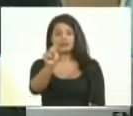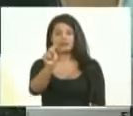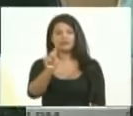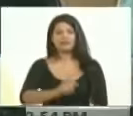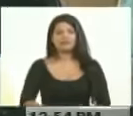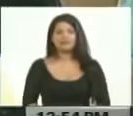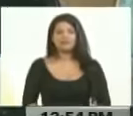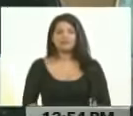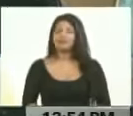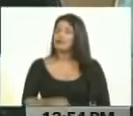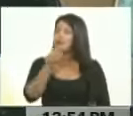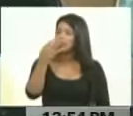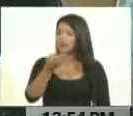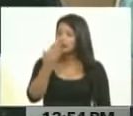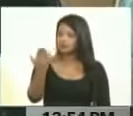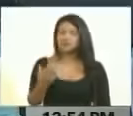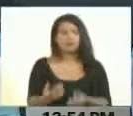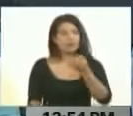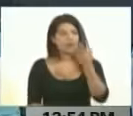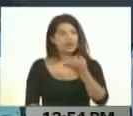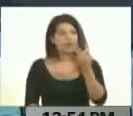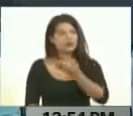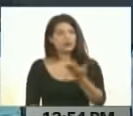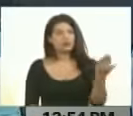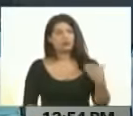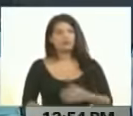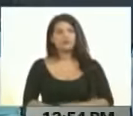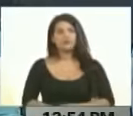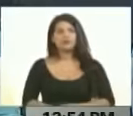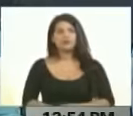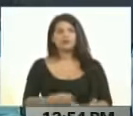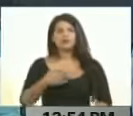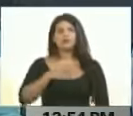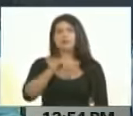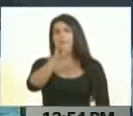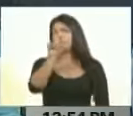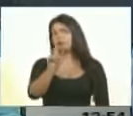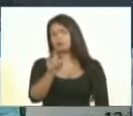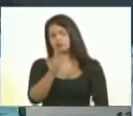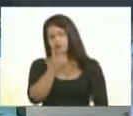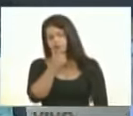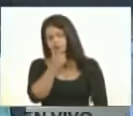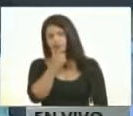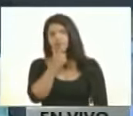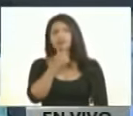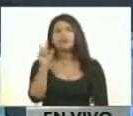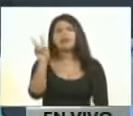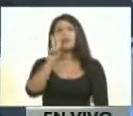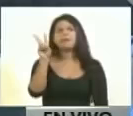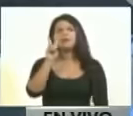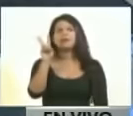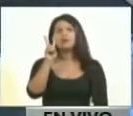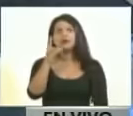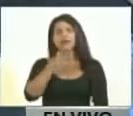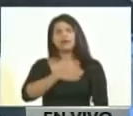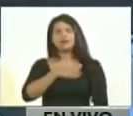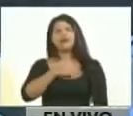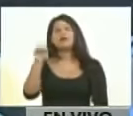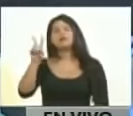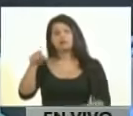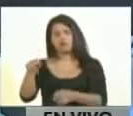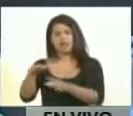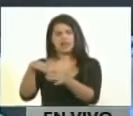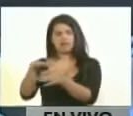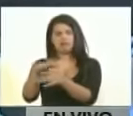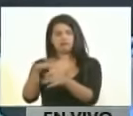canciller. Buenas tardes a todos. En principio me pregunto, ¿cómo puede Venezuela seguir trabajando en el caso de que